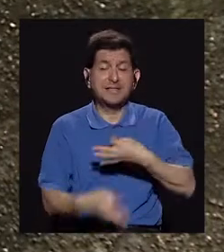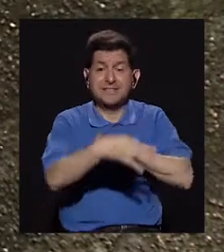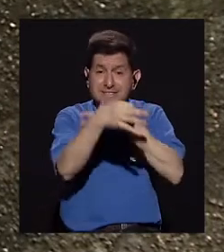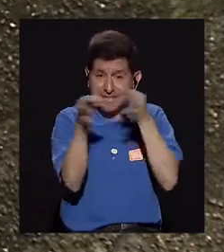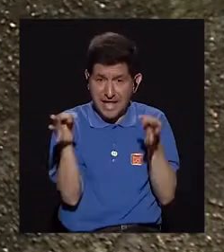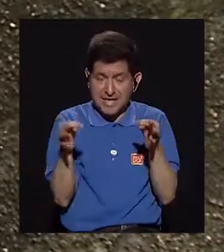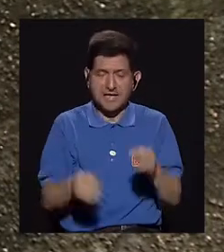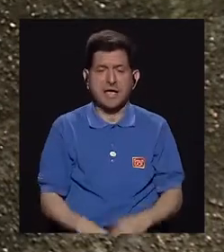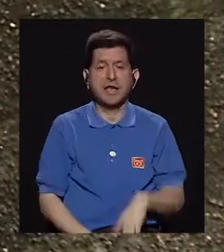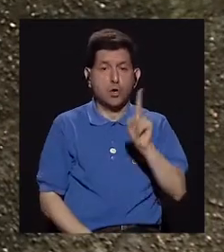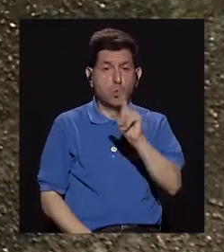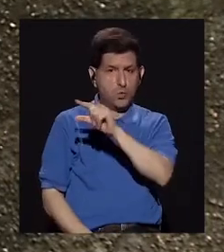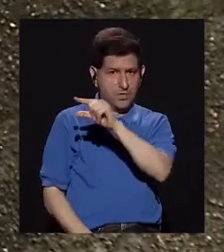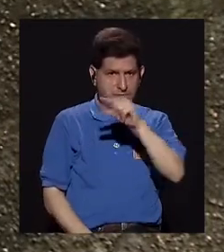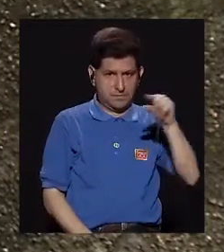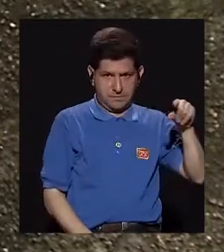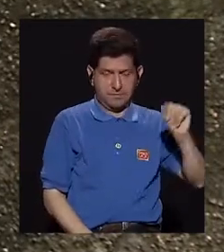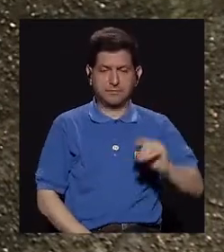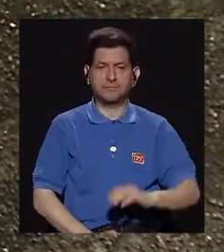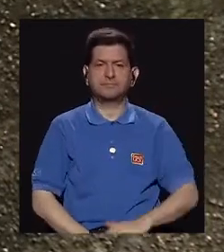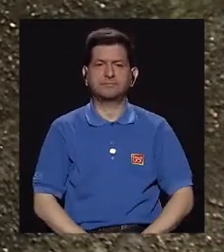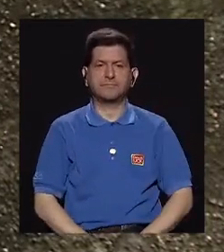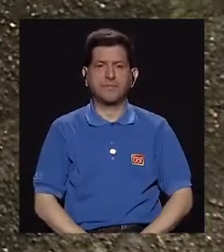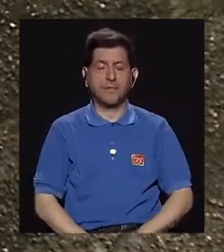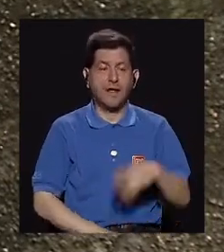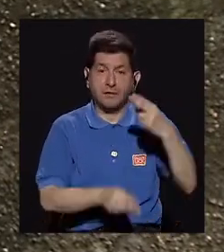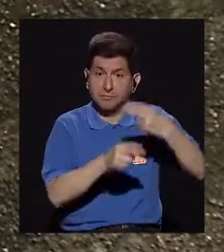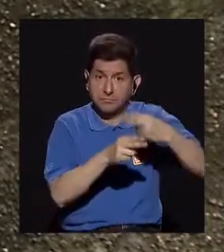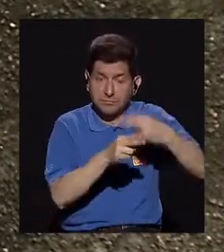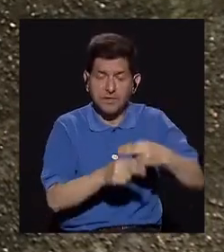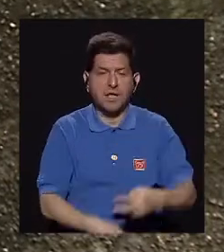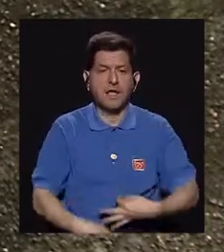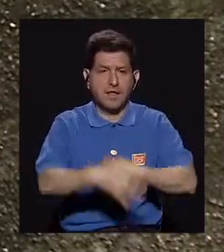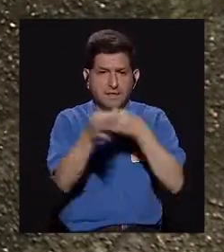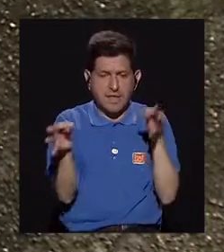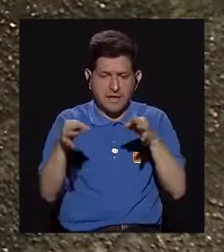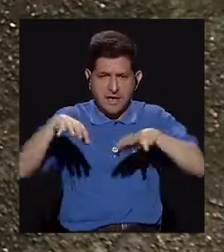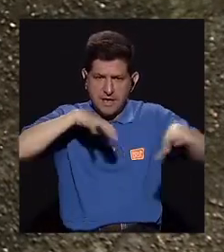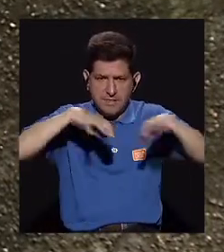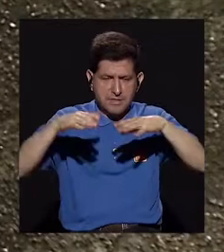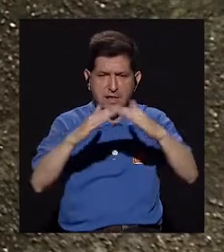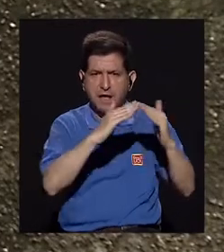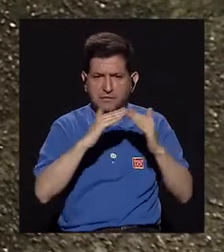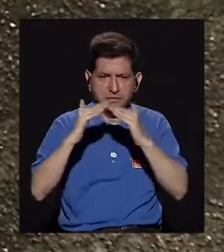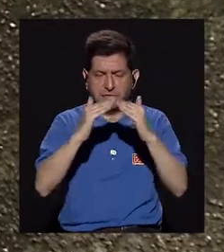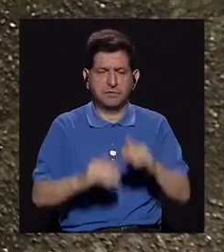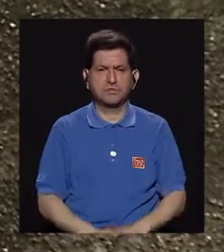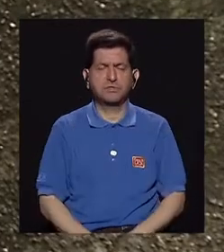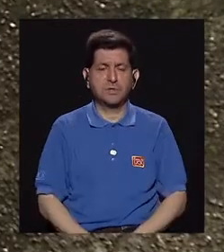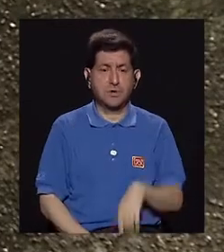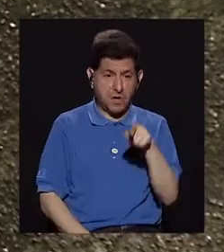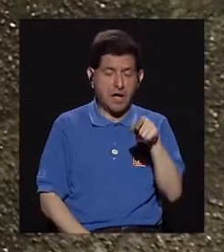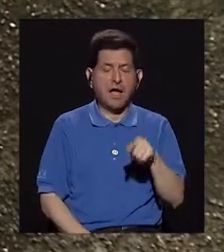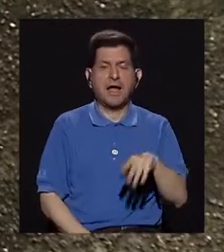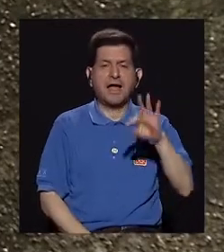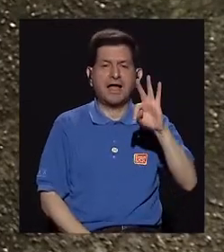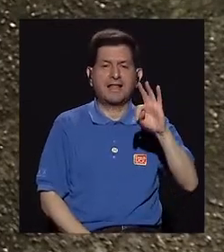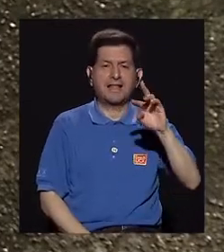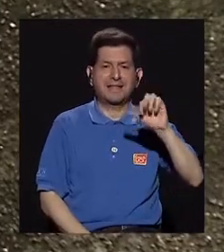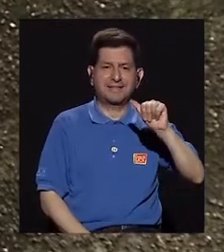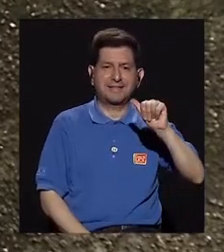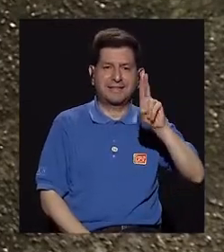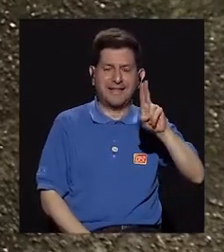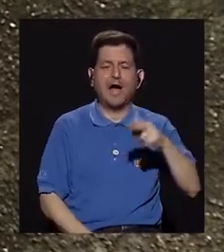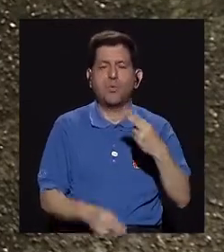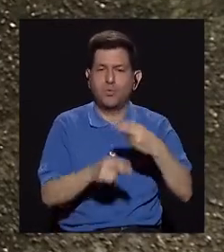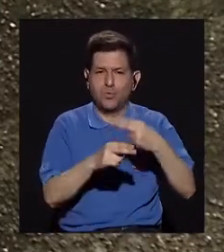un taller, principalmente de una semana, que se llama Taller de Activación Urbana, ¿verdad? De hecho, la gente lo conoce como TAU,